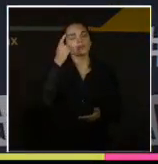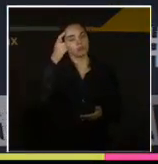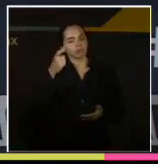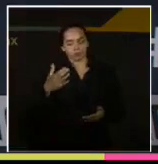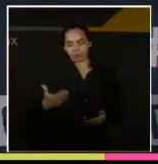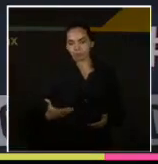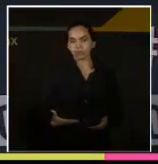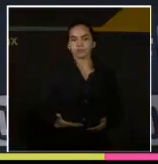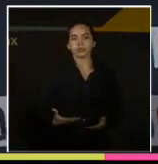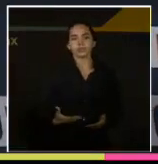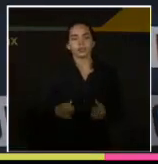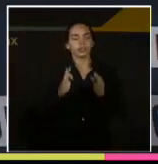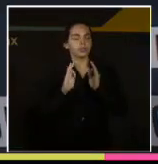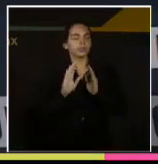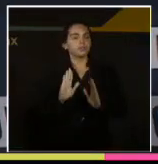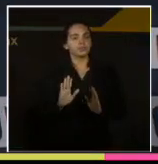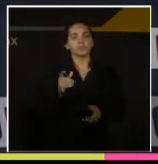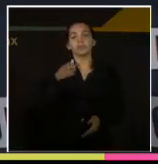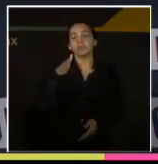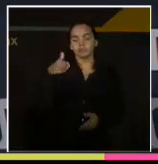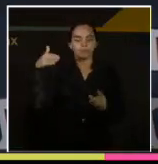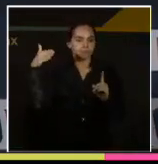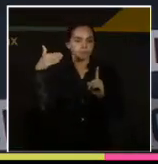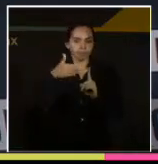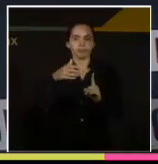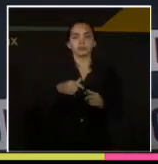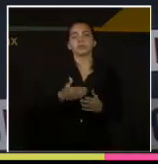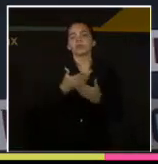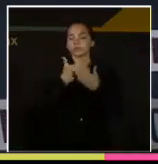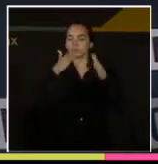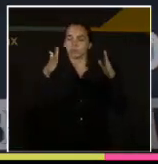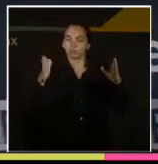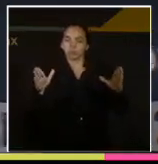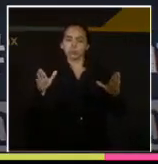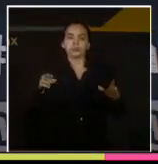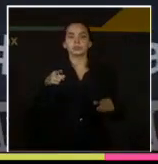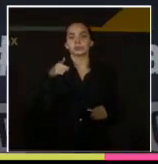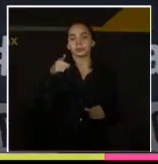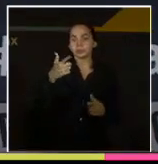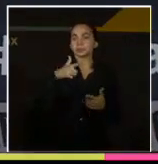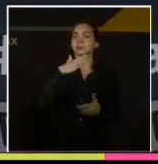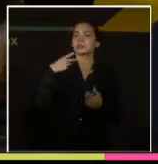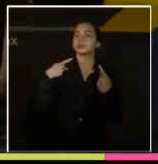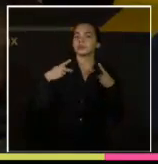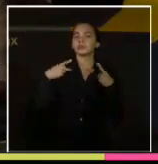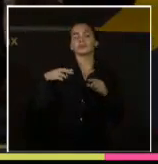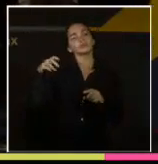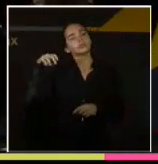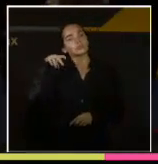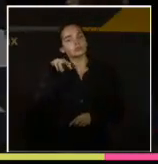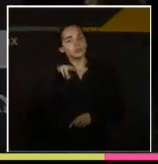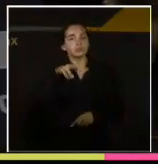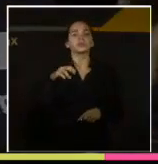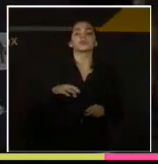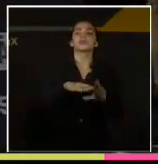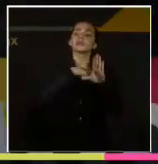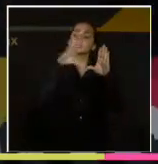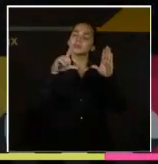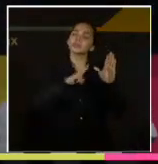gobernador sencillo pero efectivo, de puertas abiertas para que el ciudadano que vaya a Palacio de